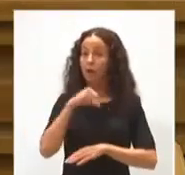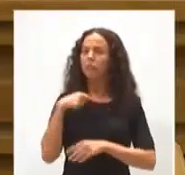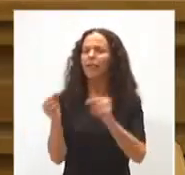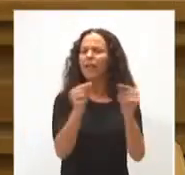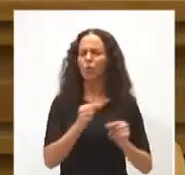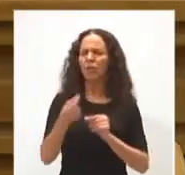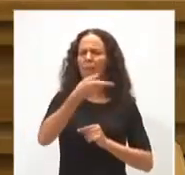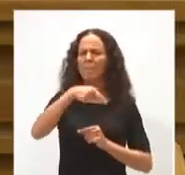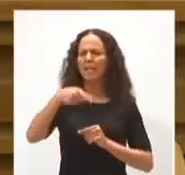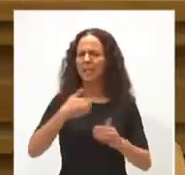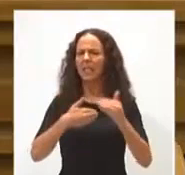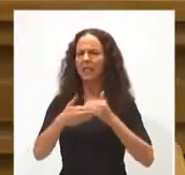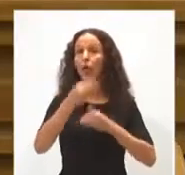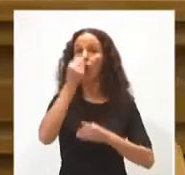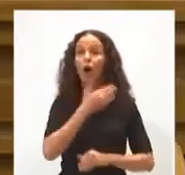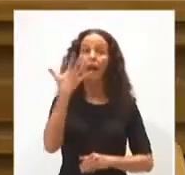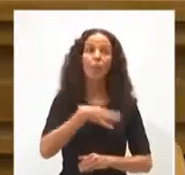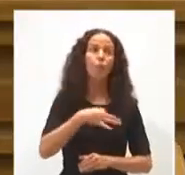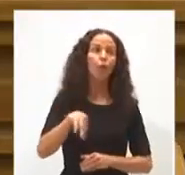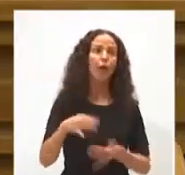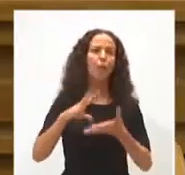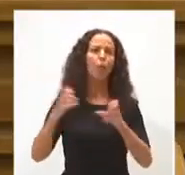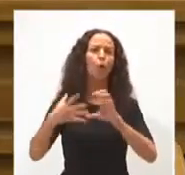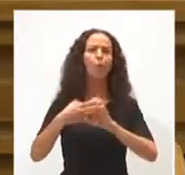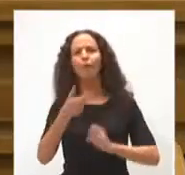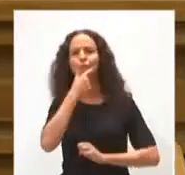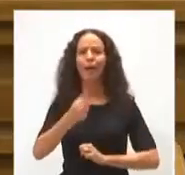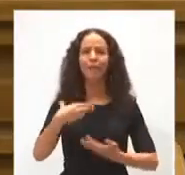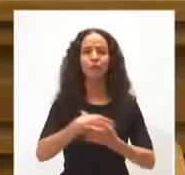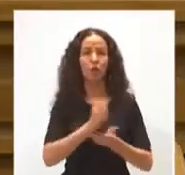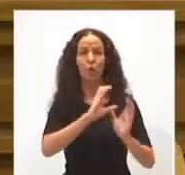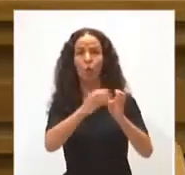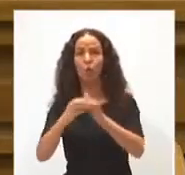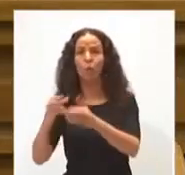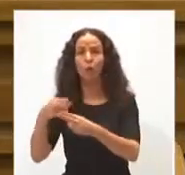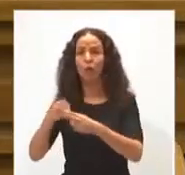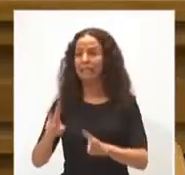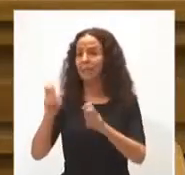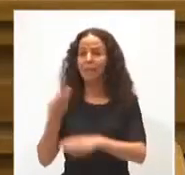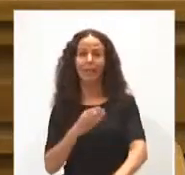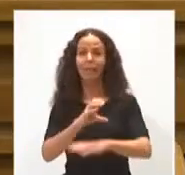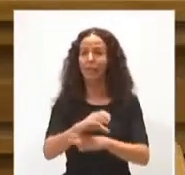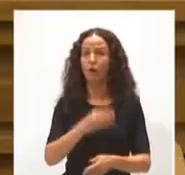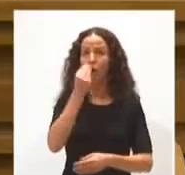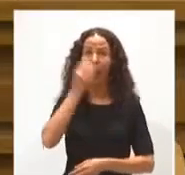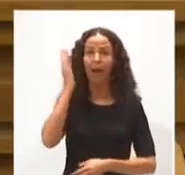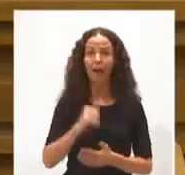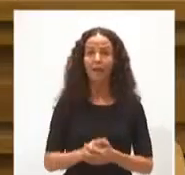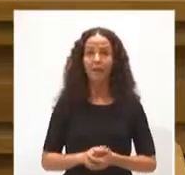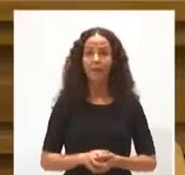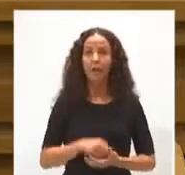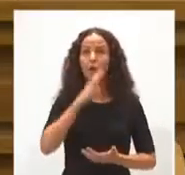en los próximos meses ojalá y pudiéramos acercar posiciones entre todos los grupos parlamentarios en materia de financiación porque no